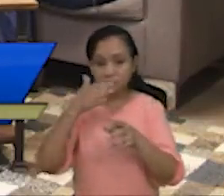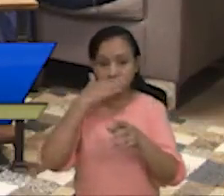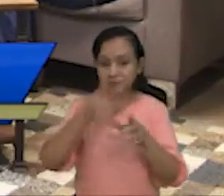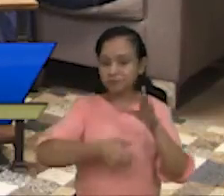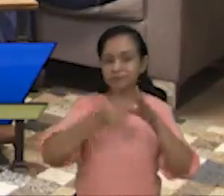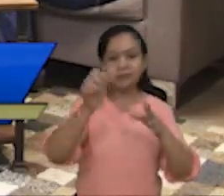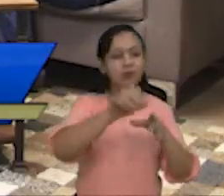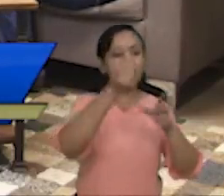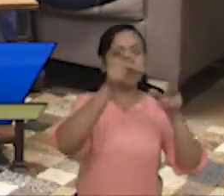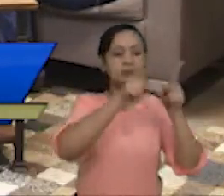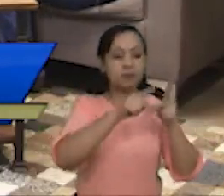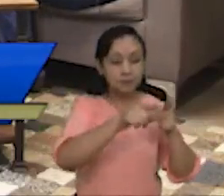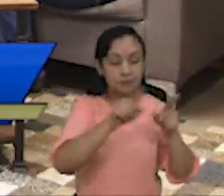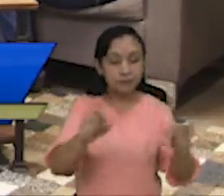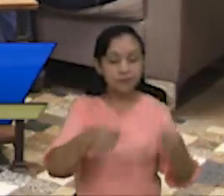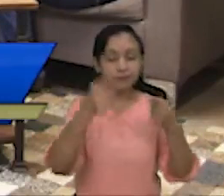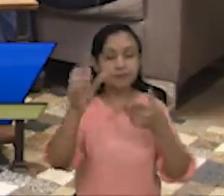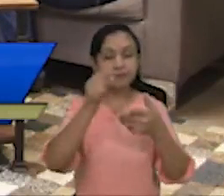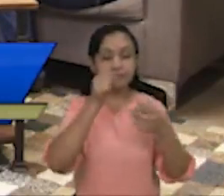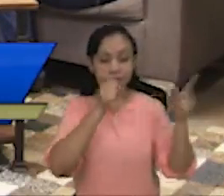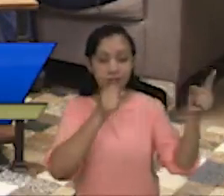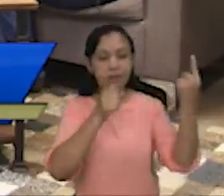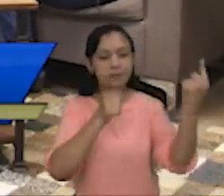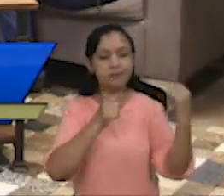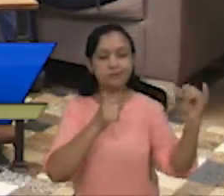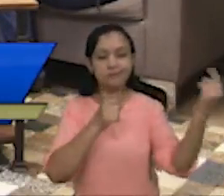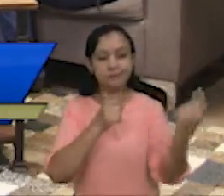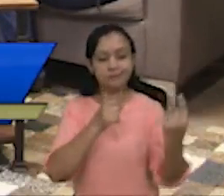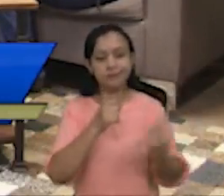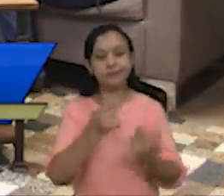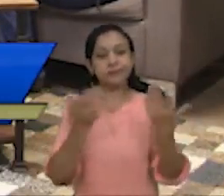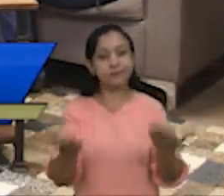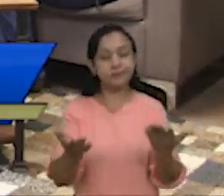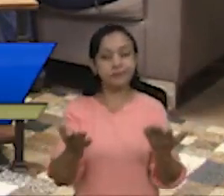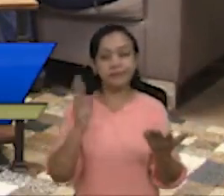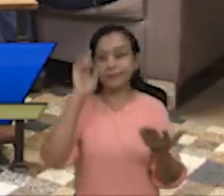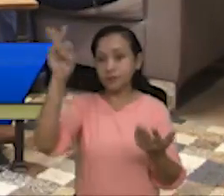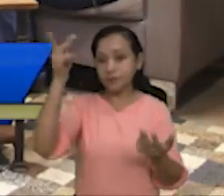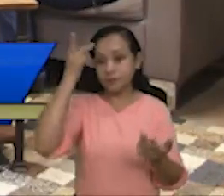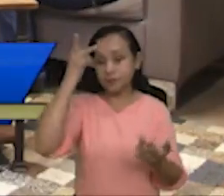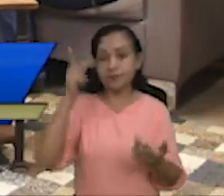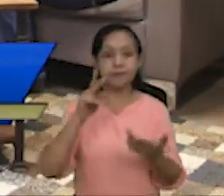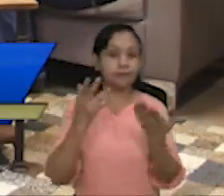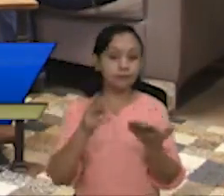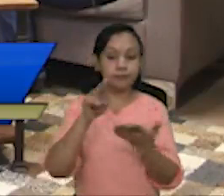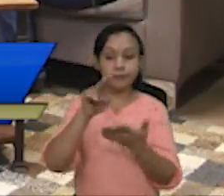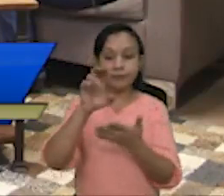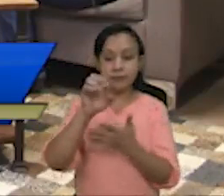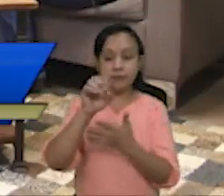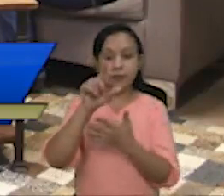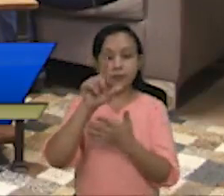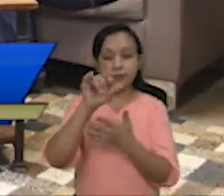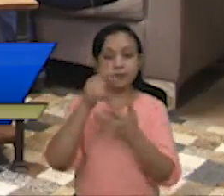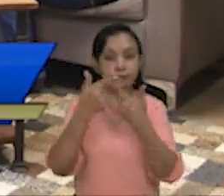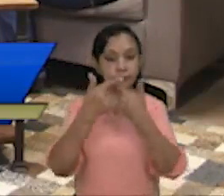un pensamiento contrario al capitalismo opresor, dominador, o a las políticas neoliberales. Entonces hay